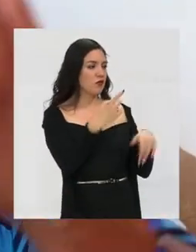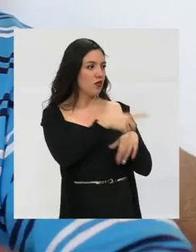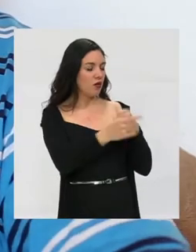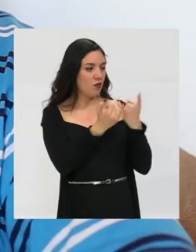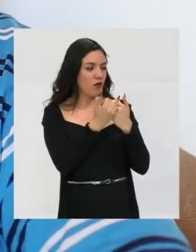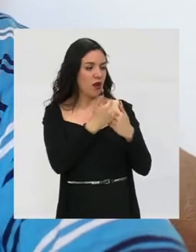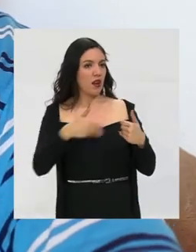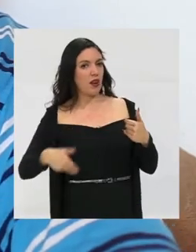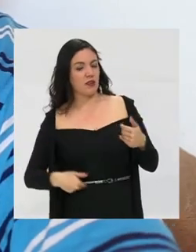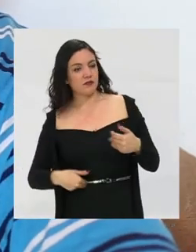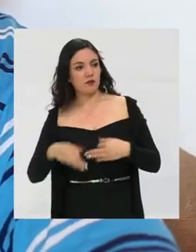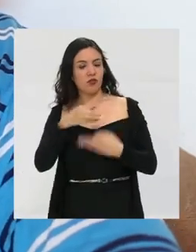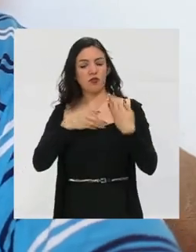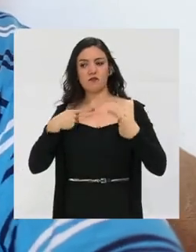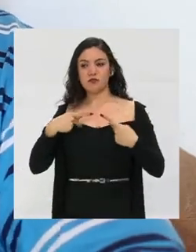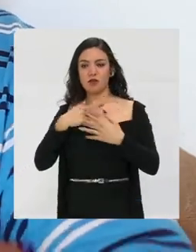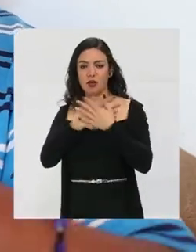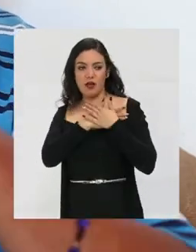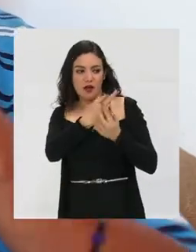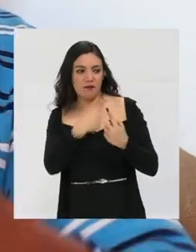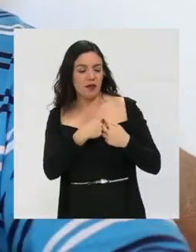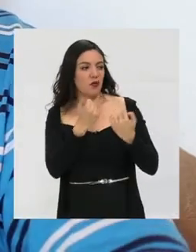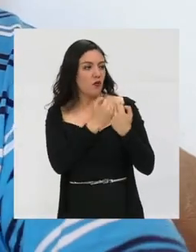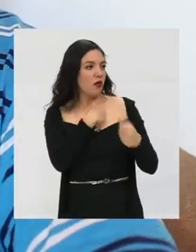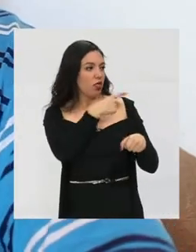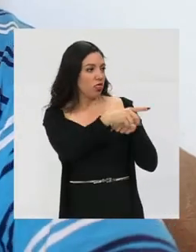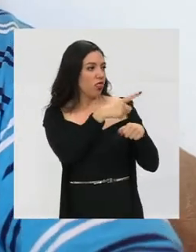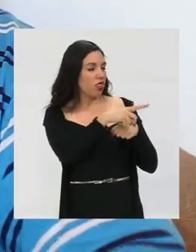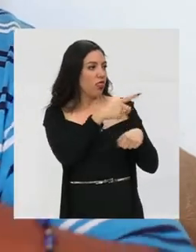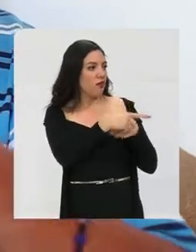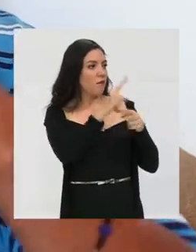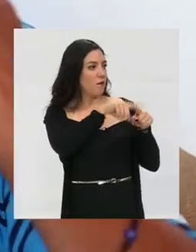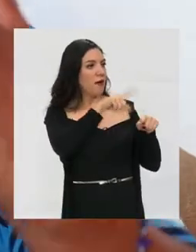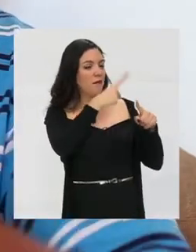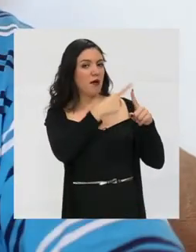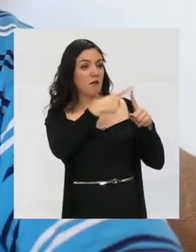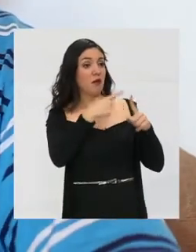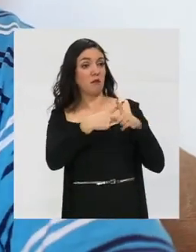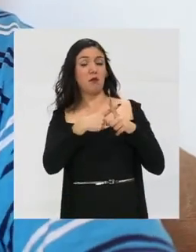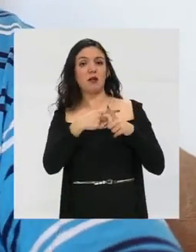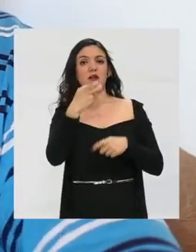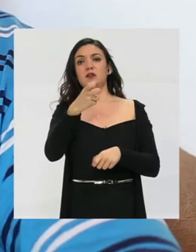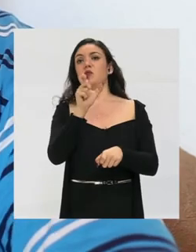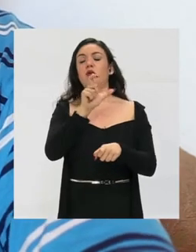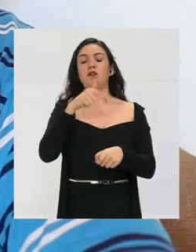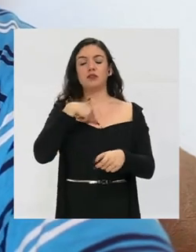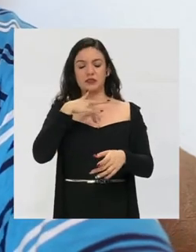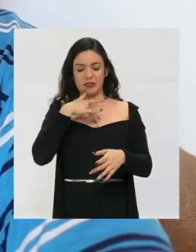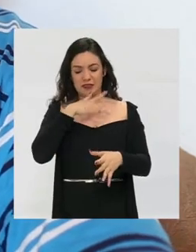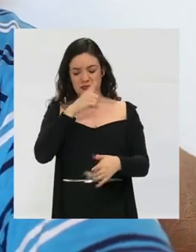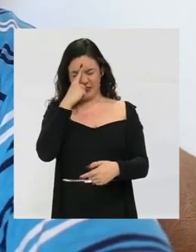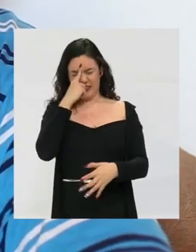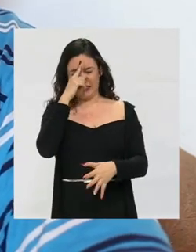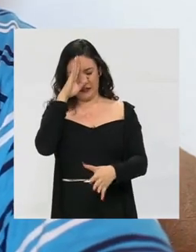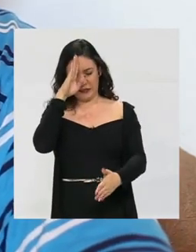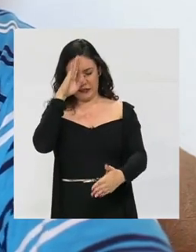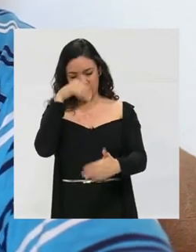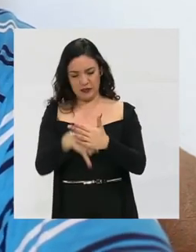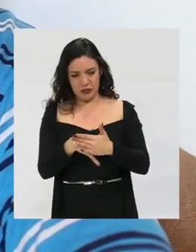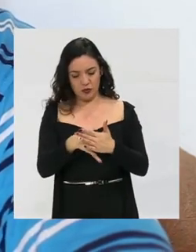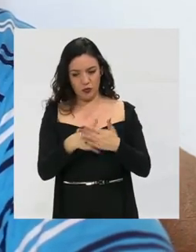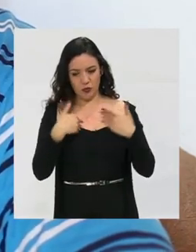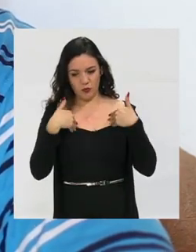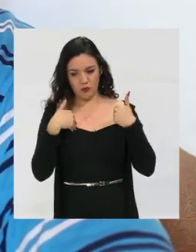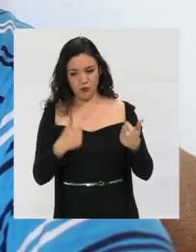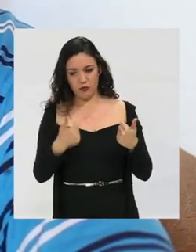a todas las personas a tu alrededor, a todas las personas que te aman, a todas las personas que te quieren. Es cuando